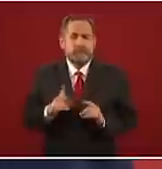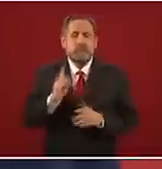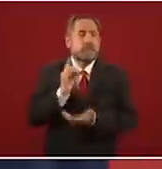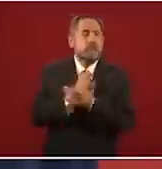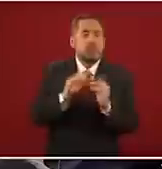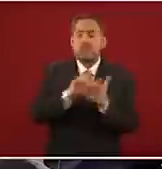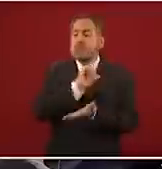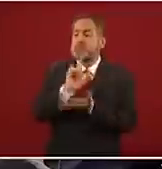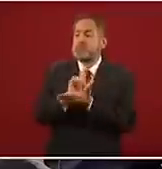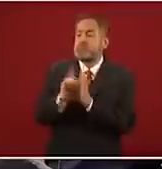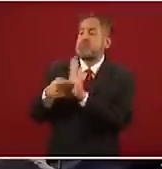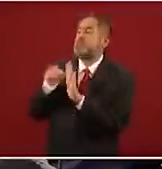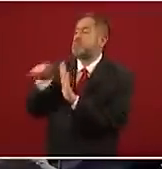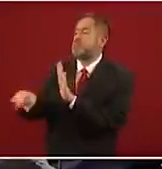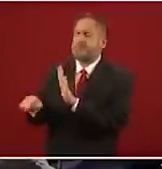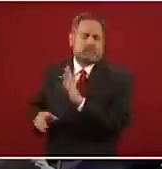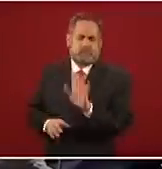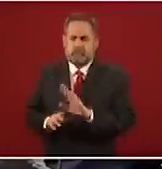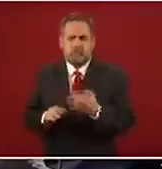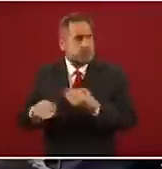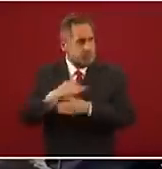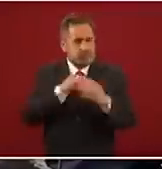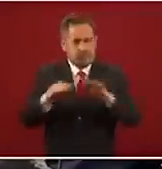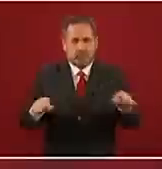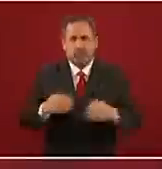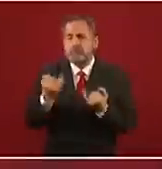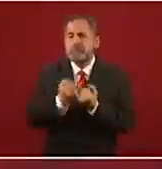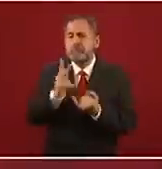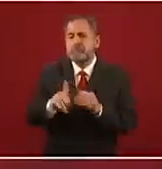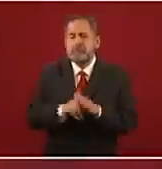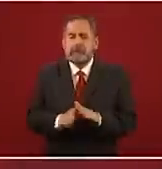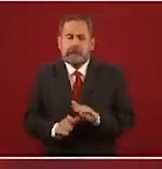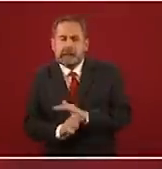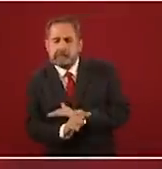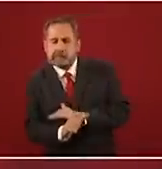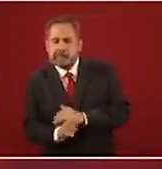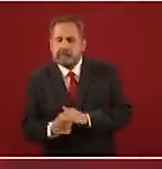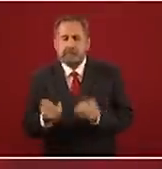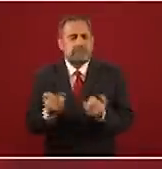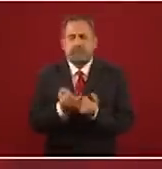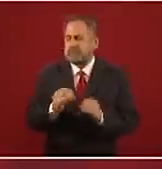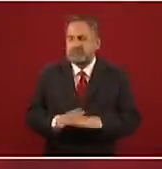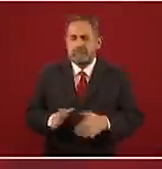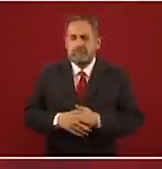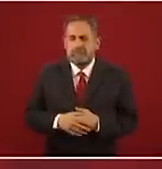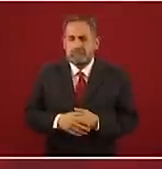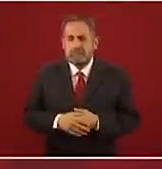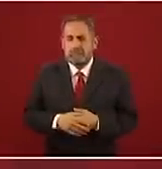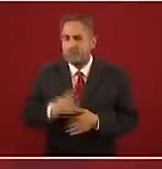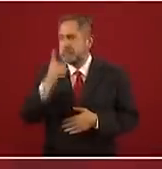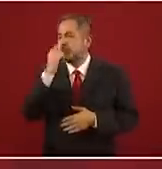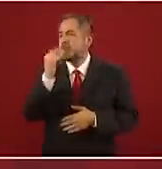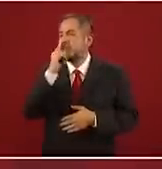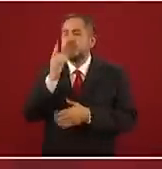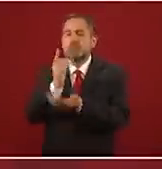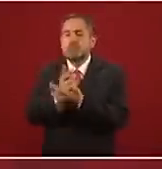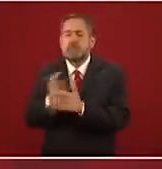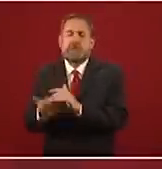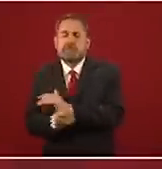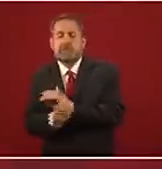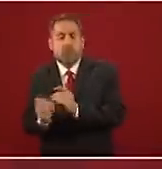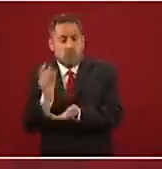más. Lo mismo en el caso de las mordidas, nada más el agente de tránsito, ¿no?, el